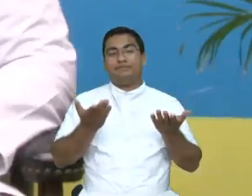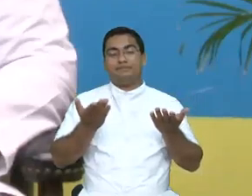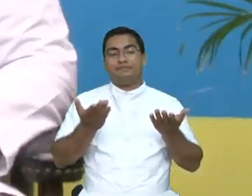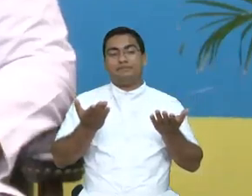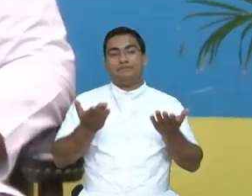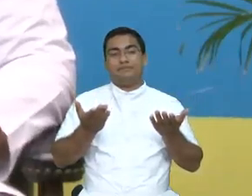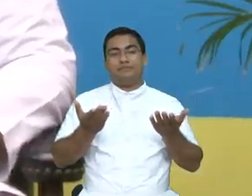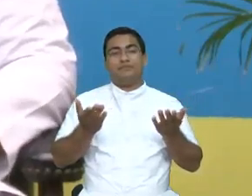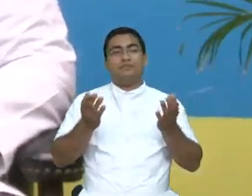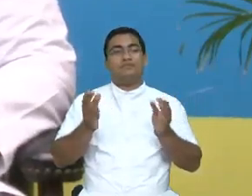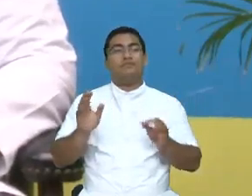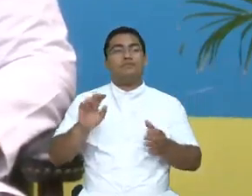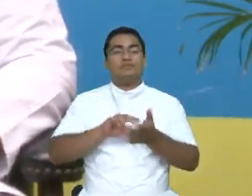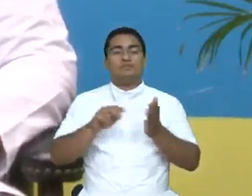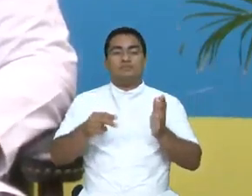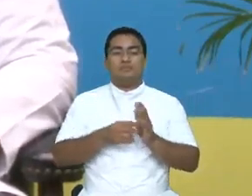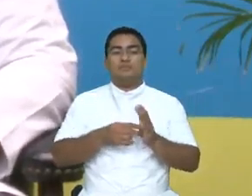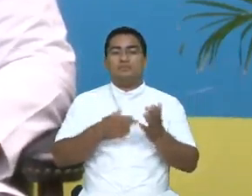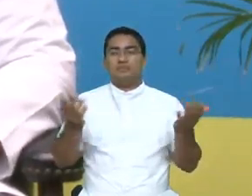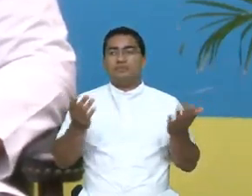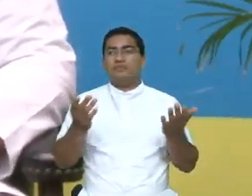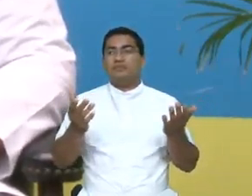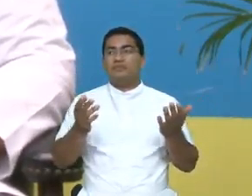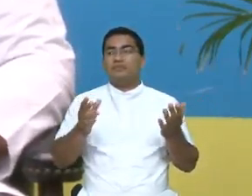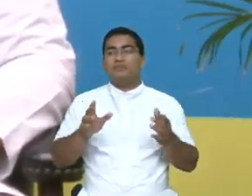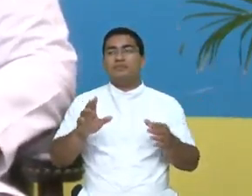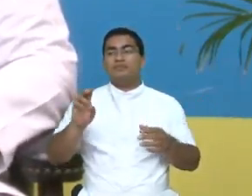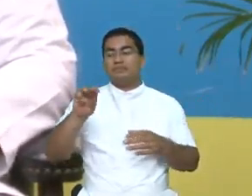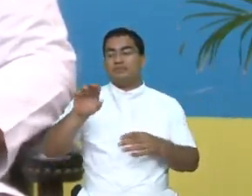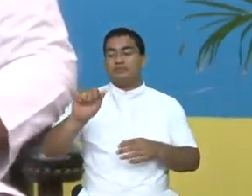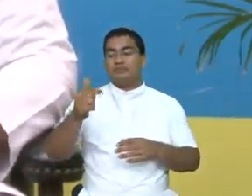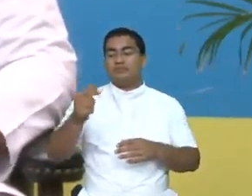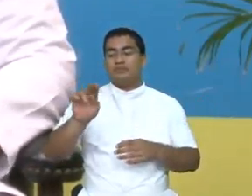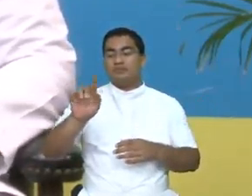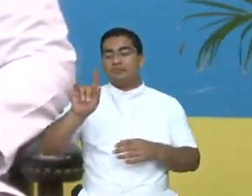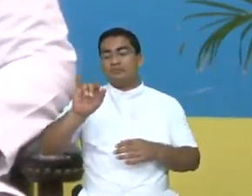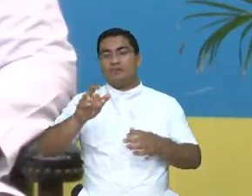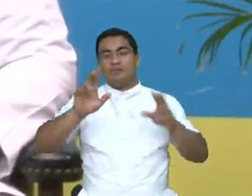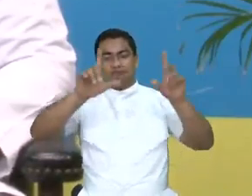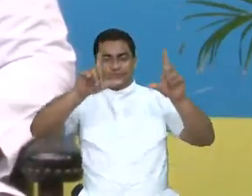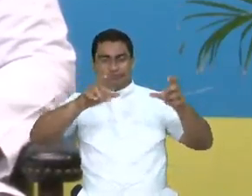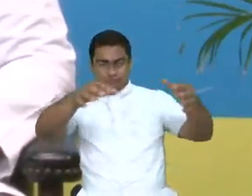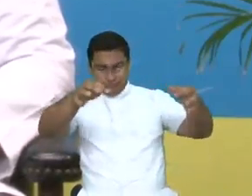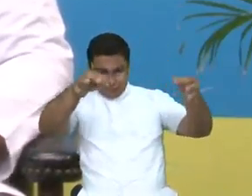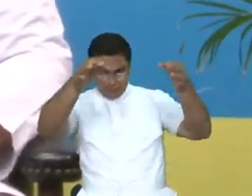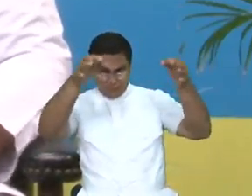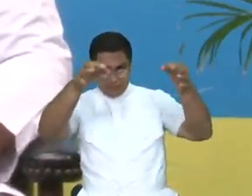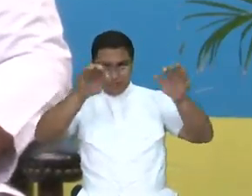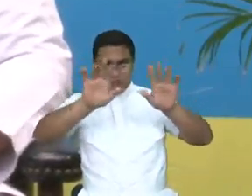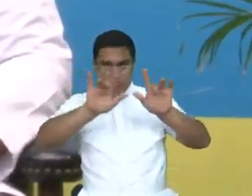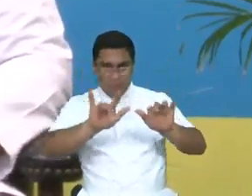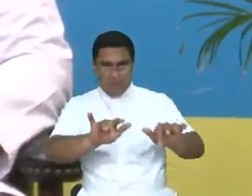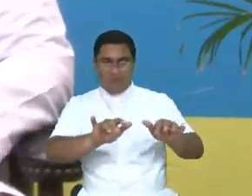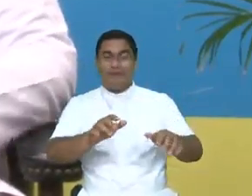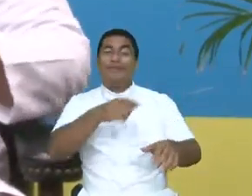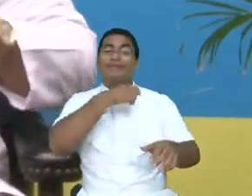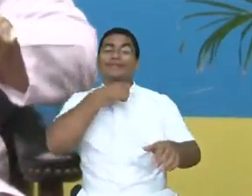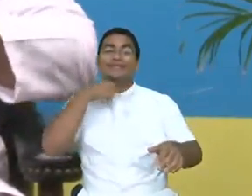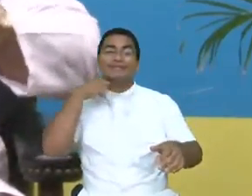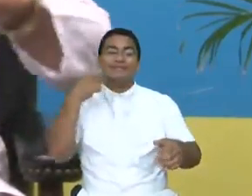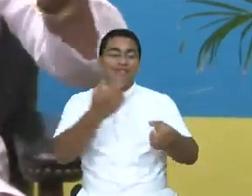existen medios diagnósticos más sofisticados, como la resonancia magnética nuclear, la tomografía axial computarizada. Hay exámenes de sangre para